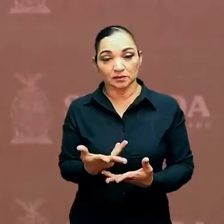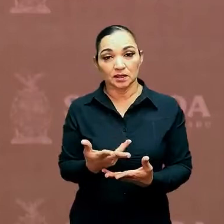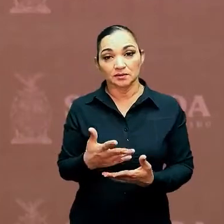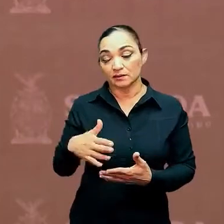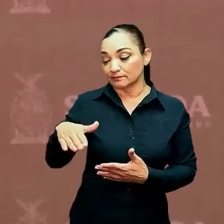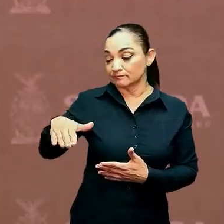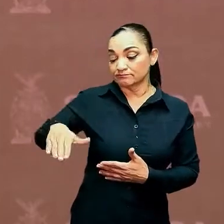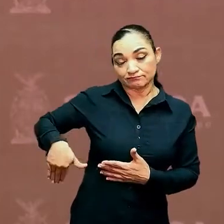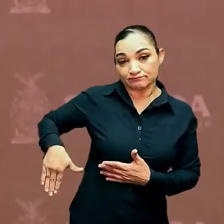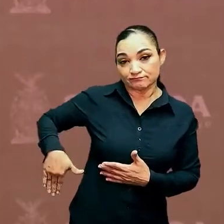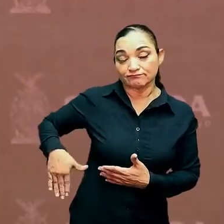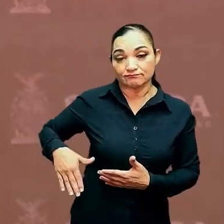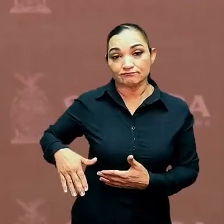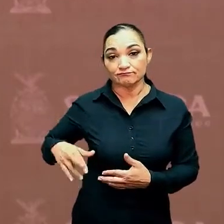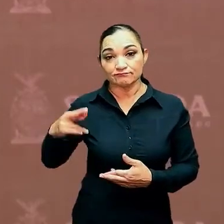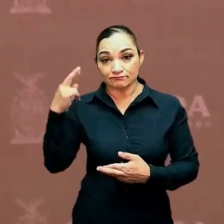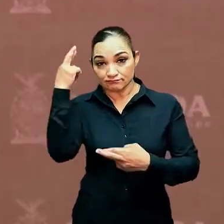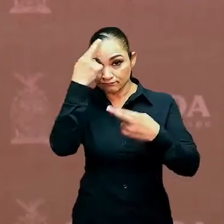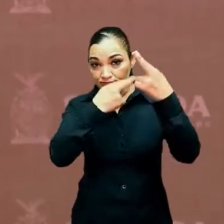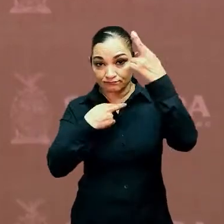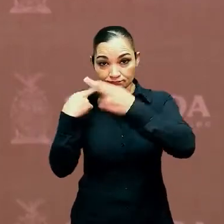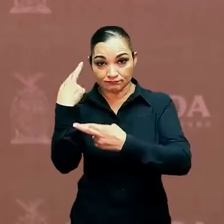reciente.